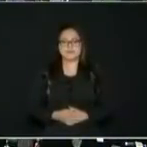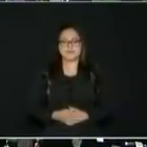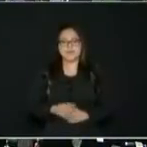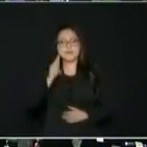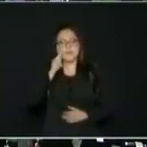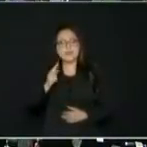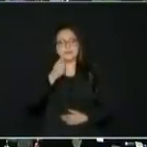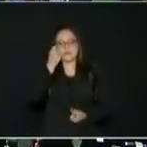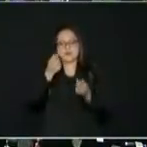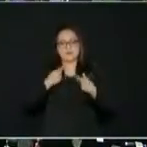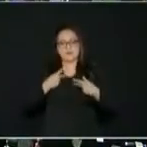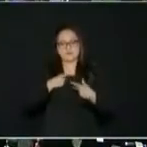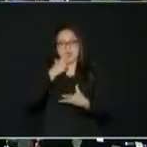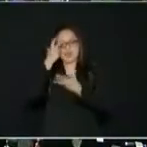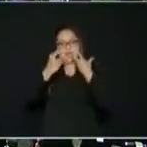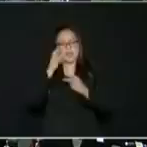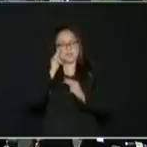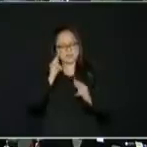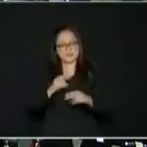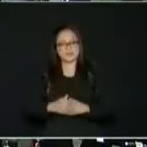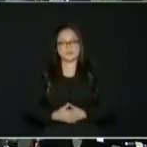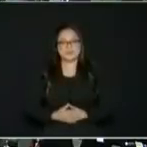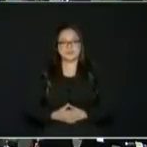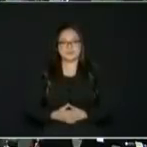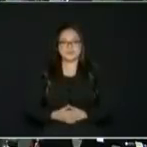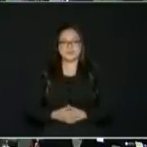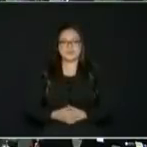Escuchamos ahí algunos gritos, vamos a guardar silencio para escuchar.